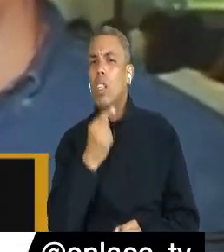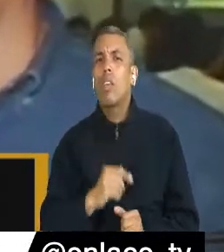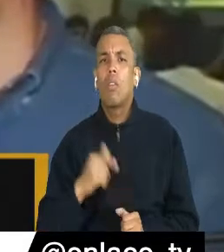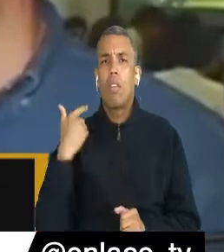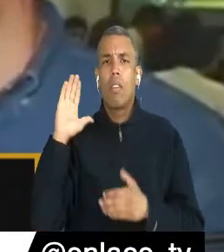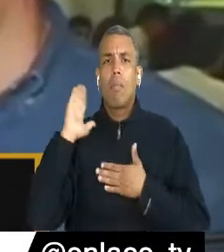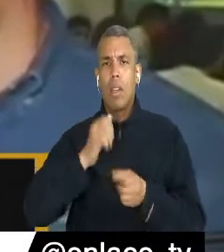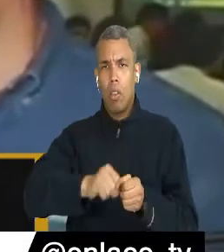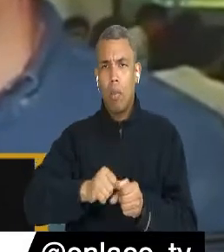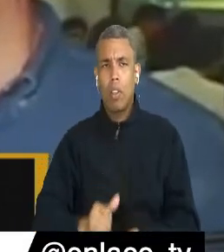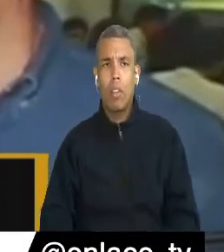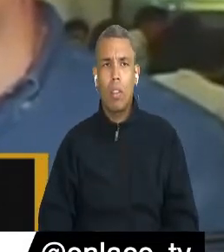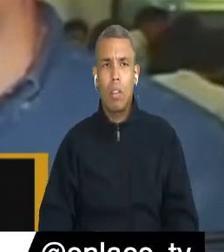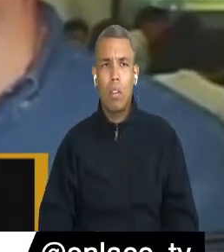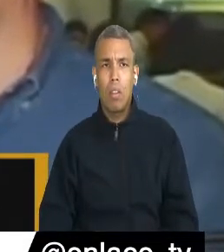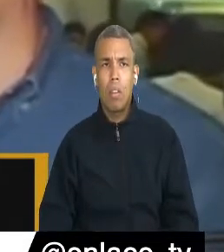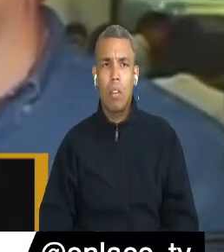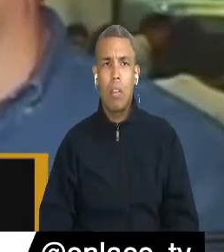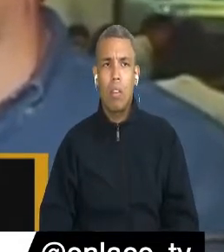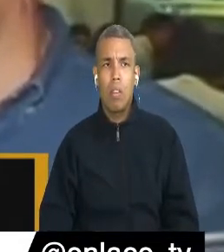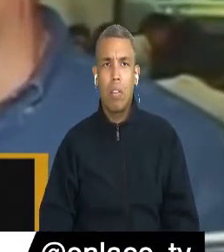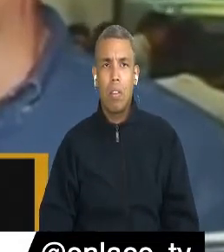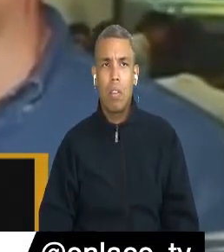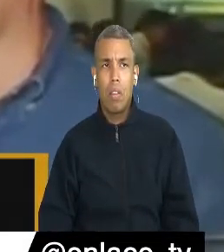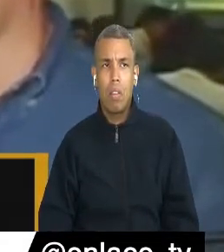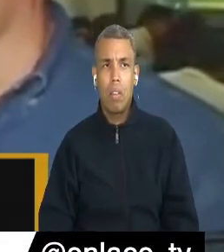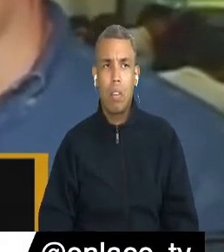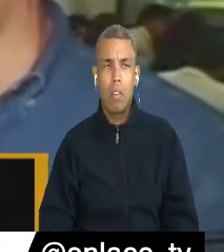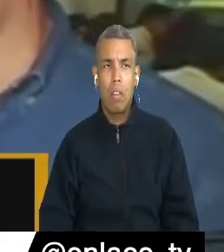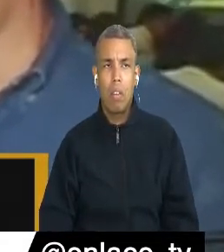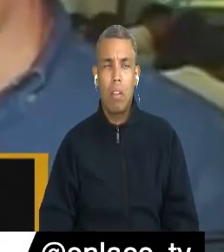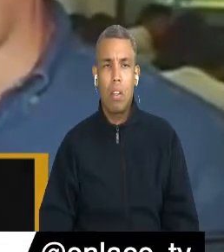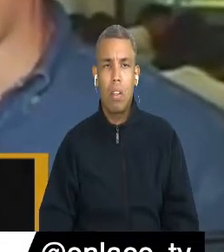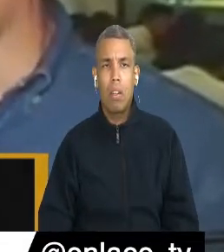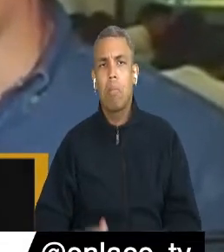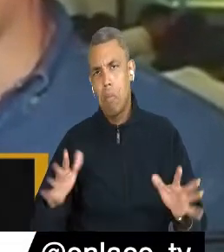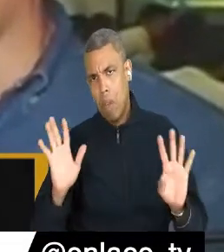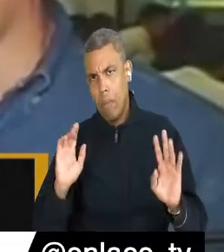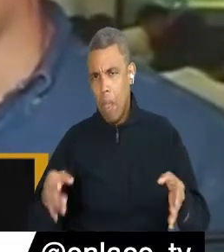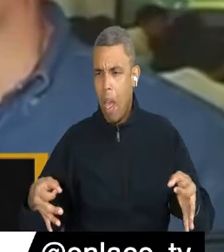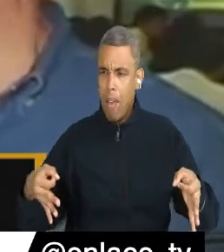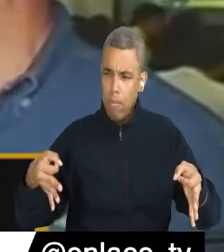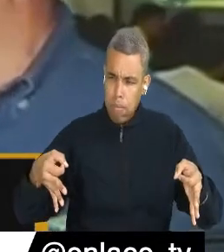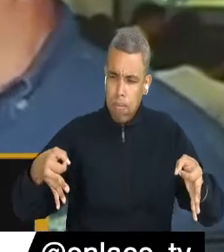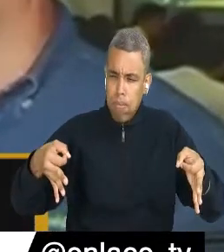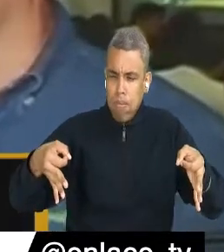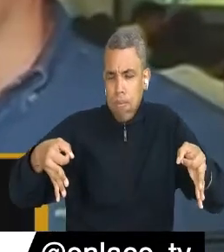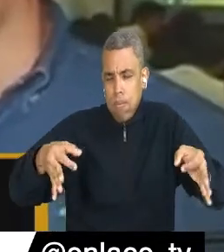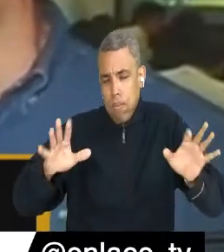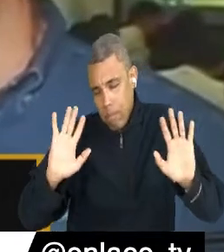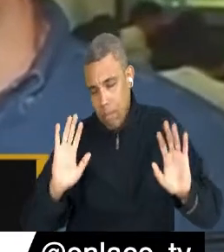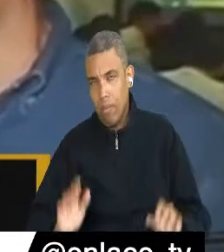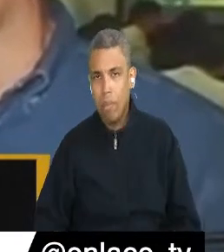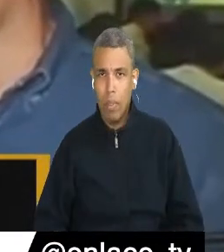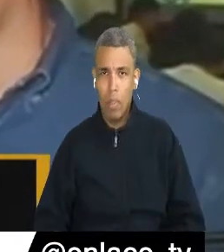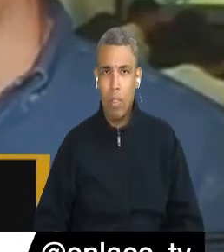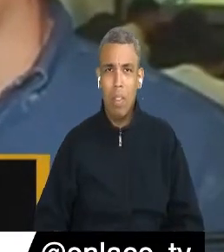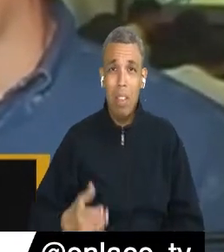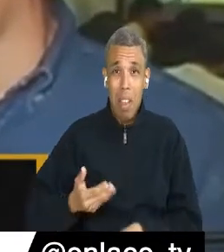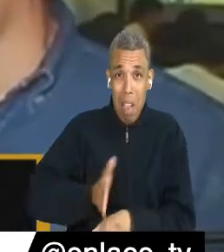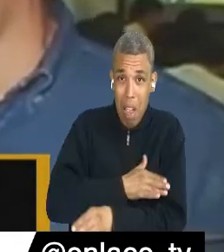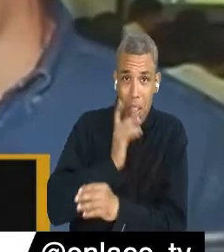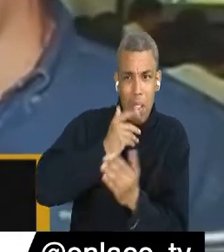pues obviamente ha generado un retraso, mientras que se acopia toda la información, si se tienen esos permisos,